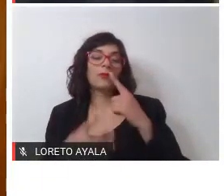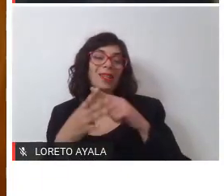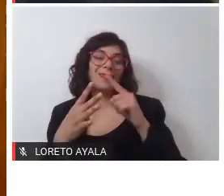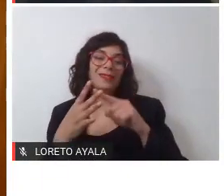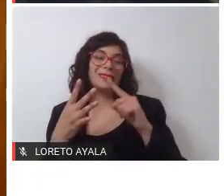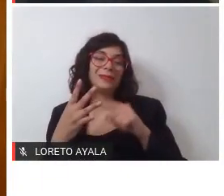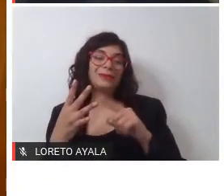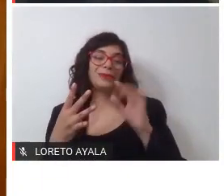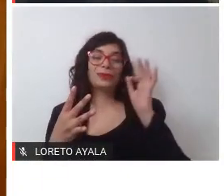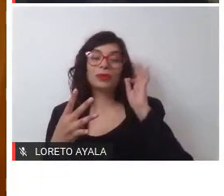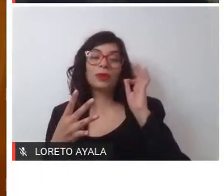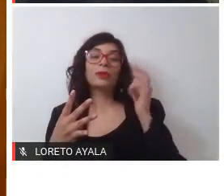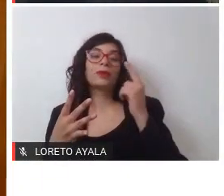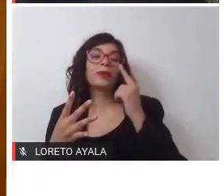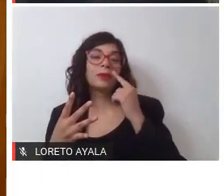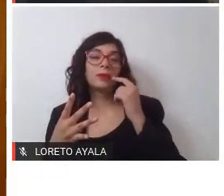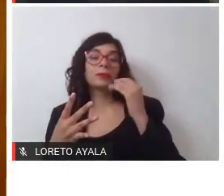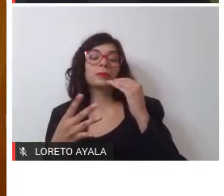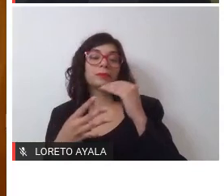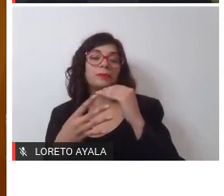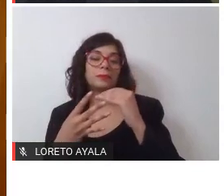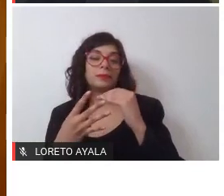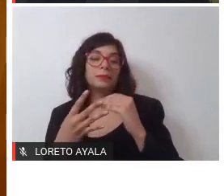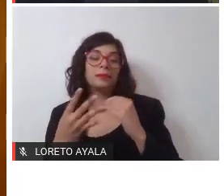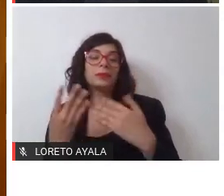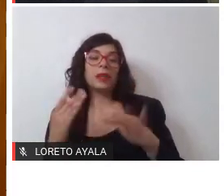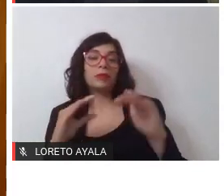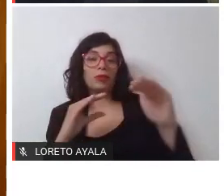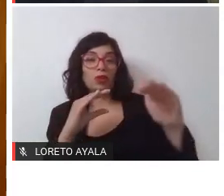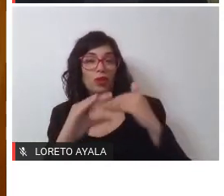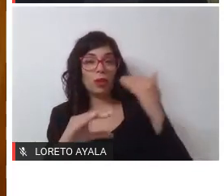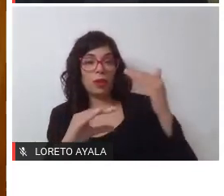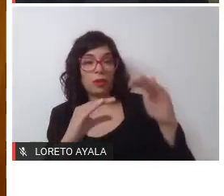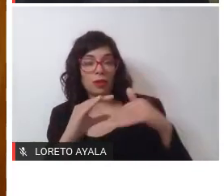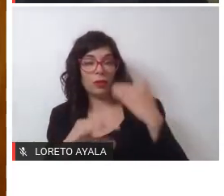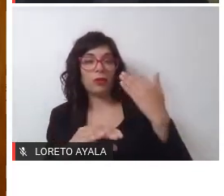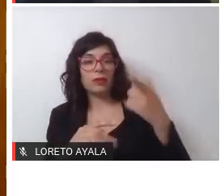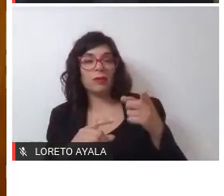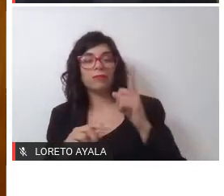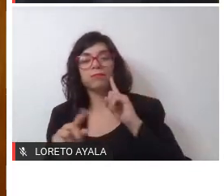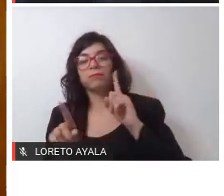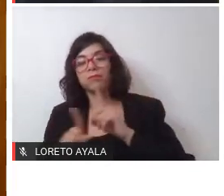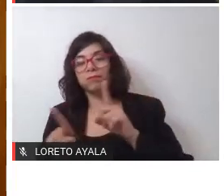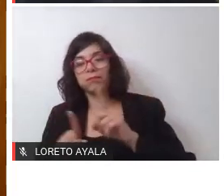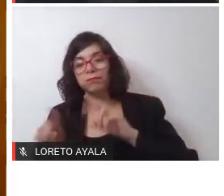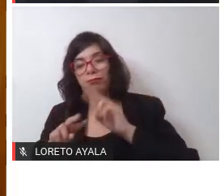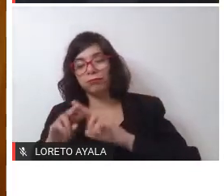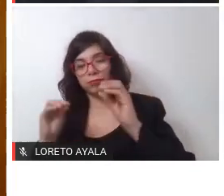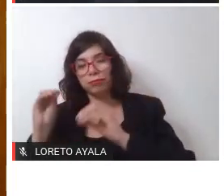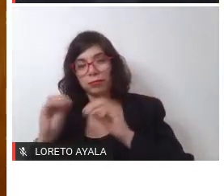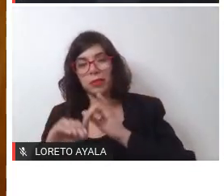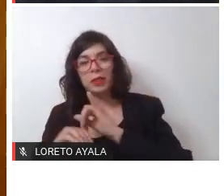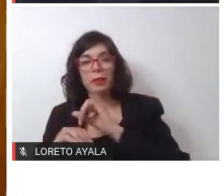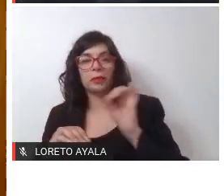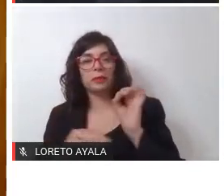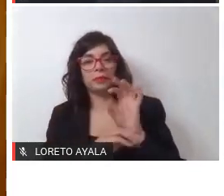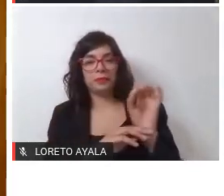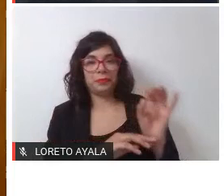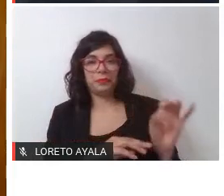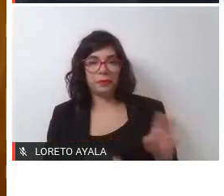Lillo, Luis Lizaba, ya recibimos sus correos, los estamos tramitando con Swapper para poder dar respuesta a su